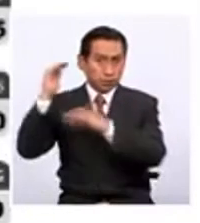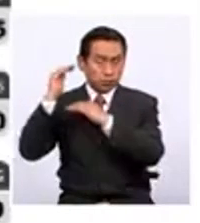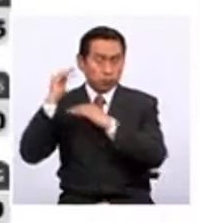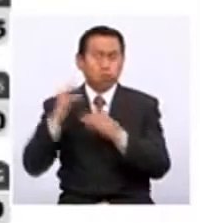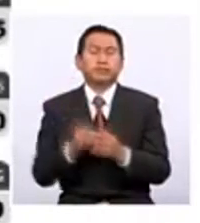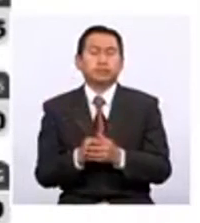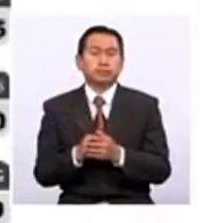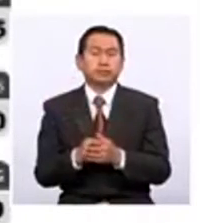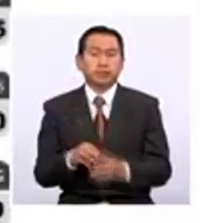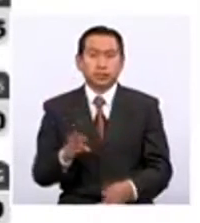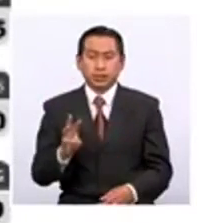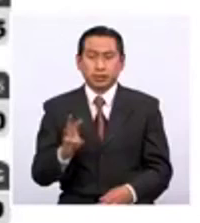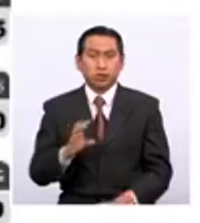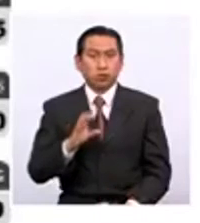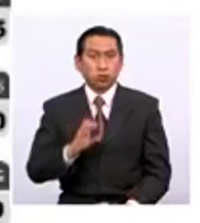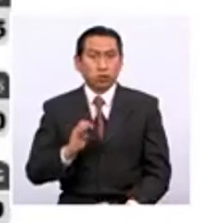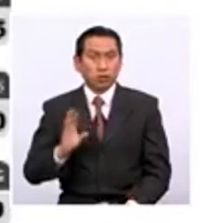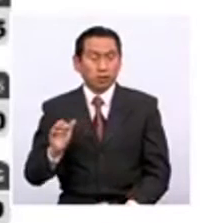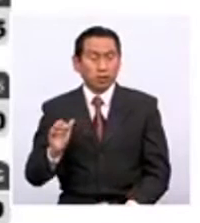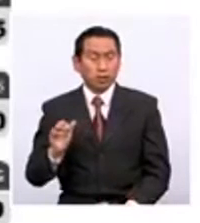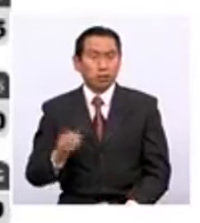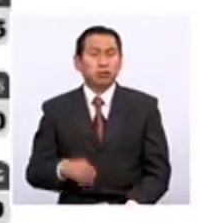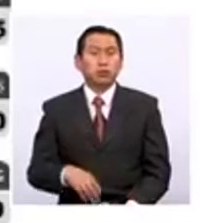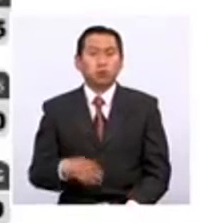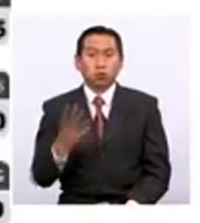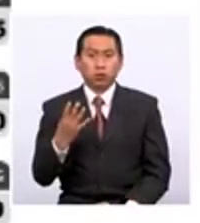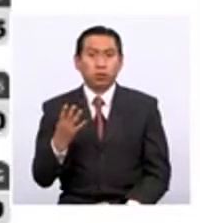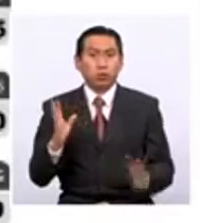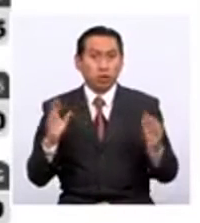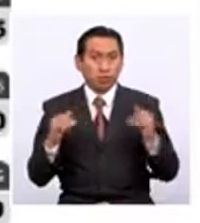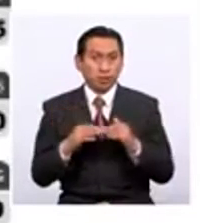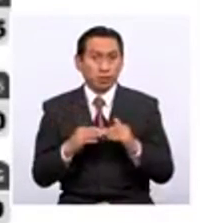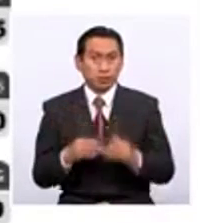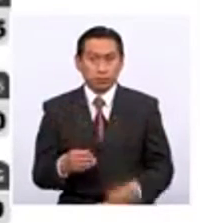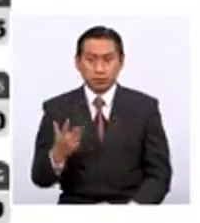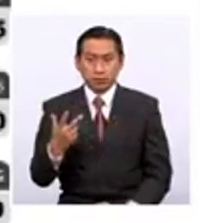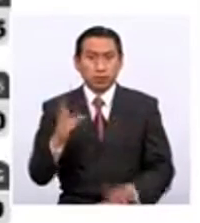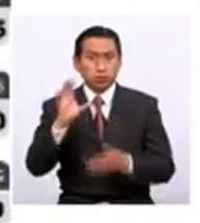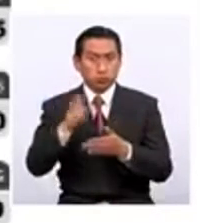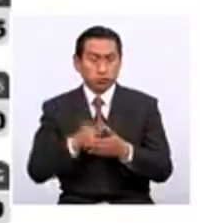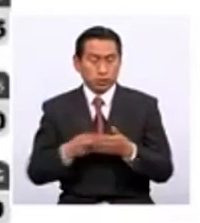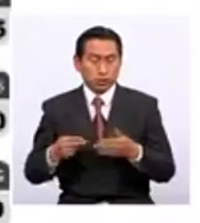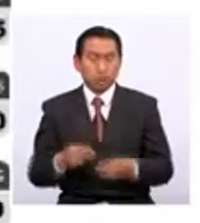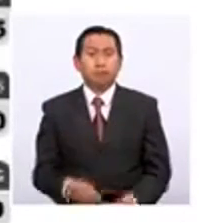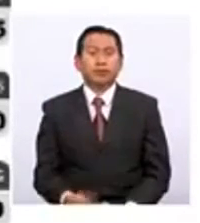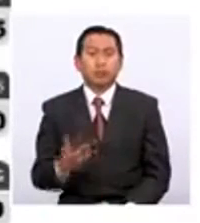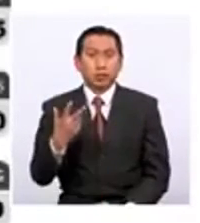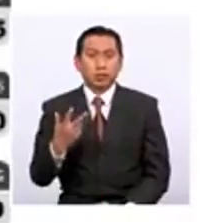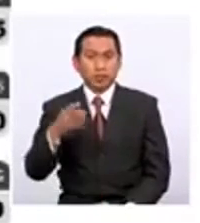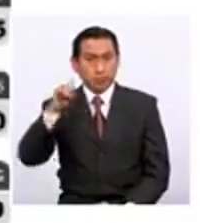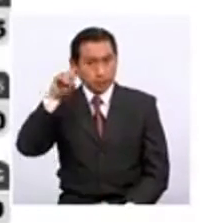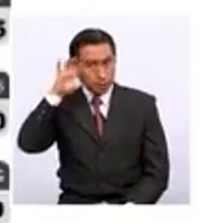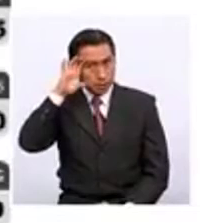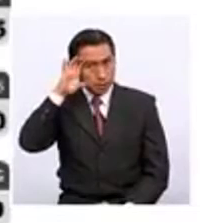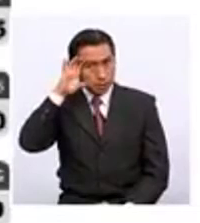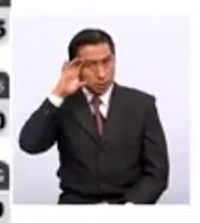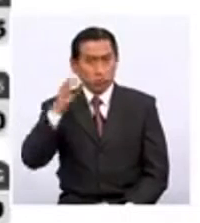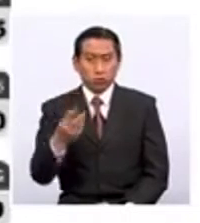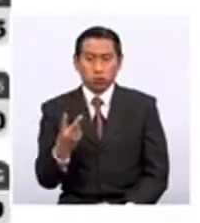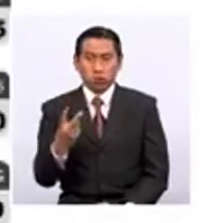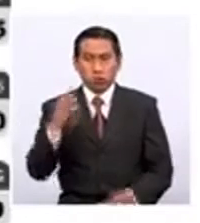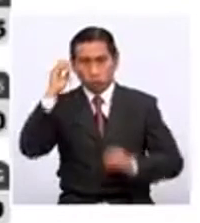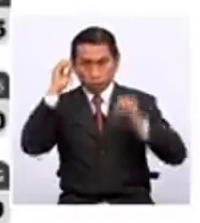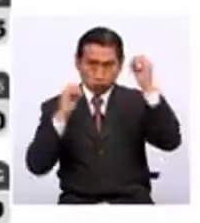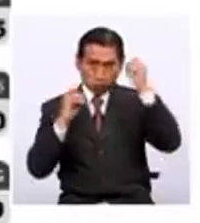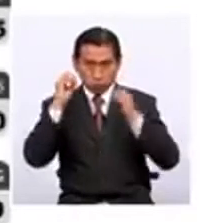Cruz, 6 Cochabamba, 4 La Paz, 3 Chuquisaca, 3 Tarija, 2